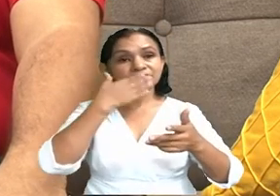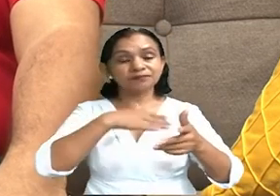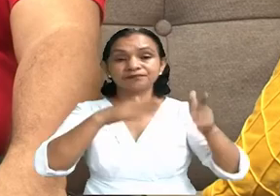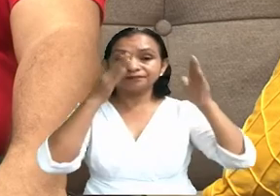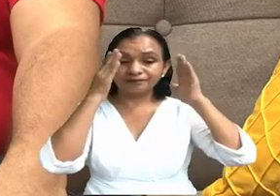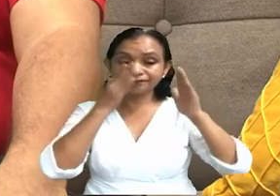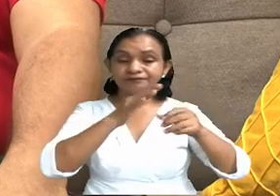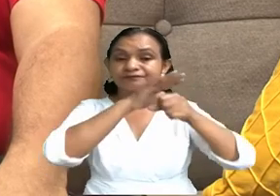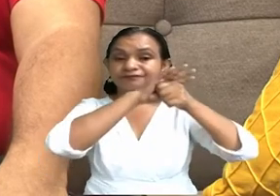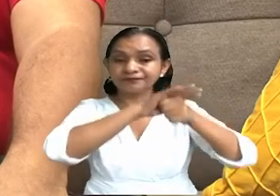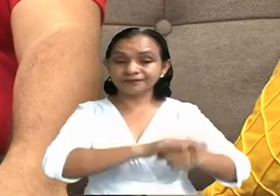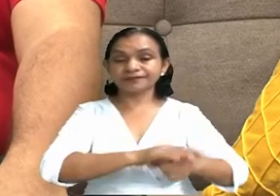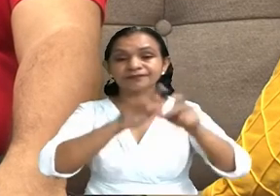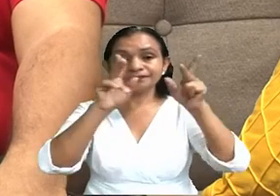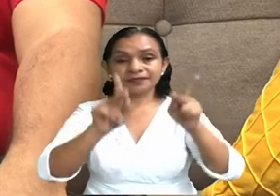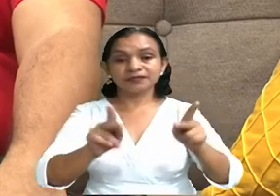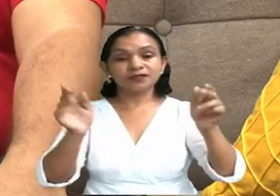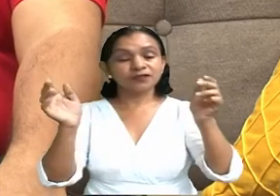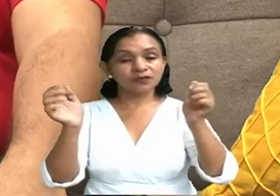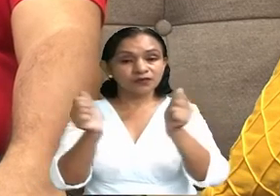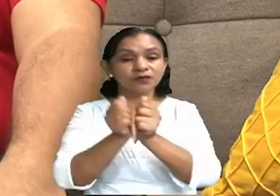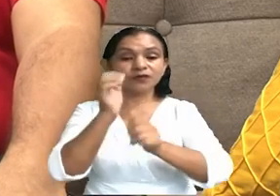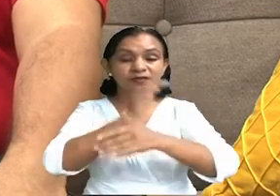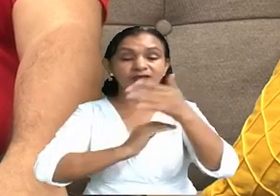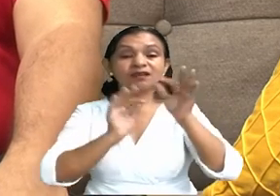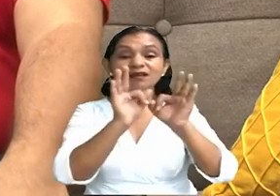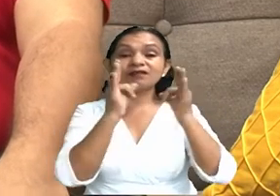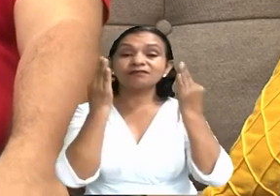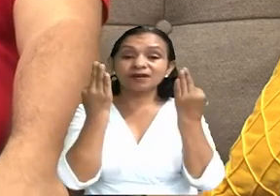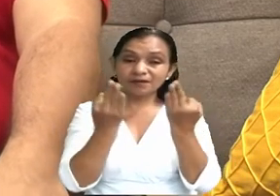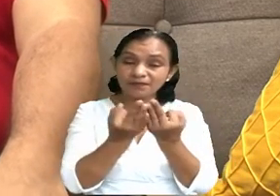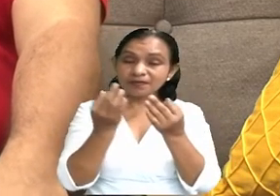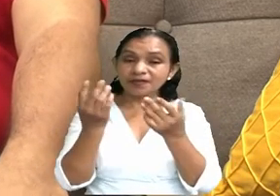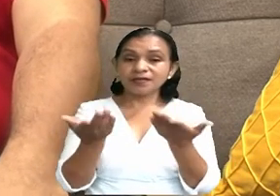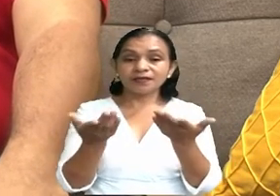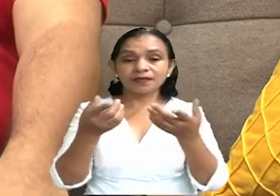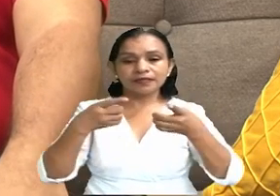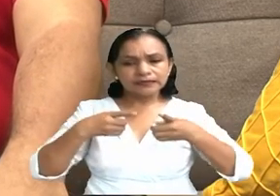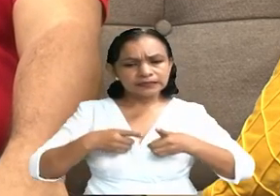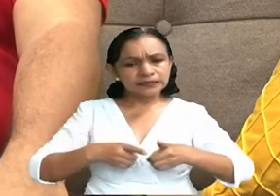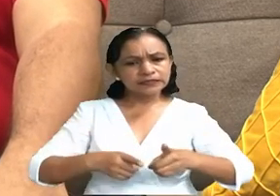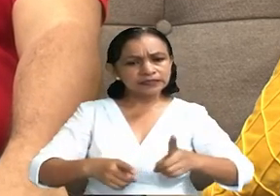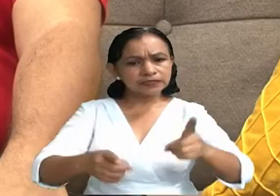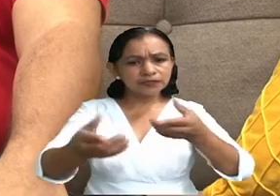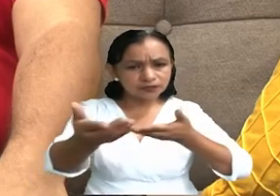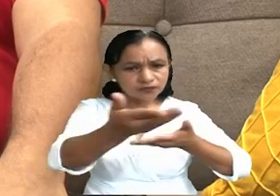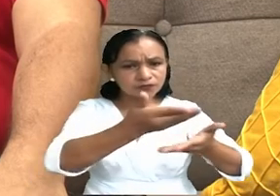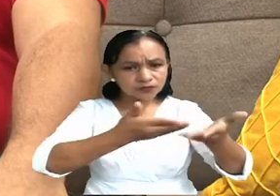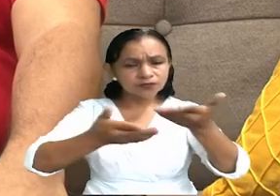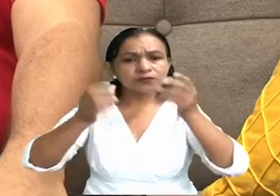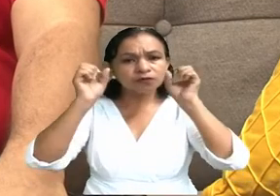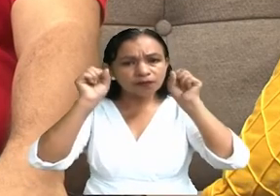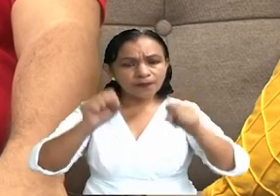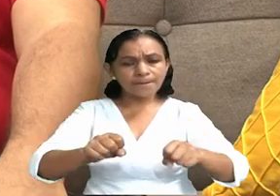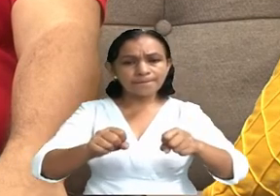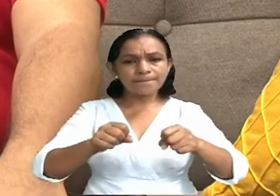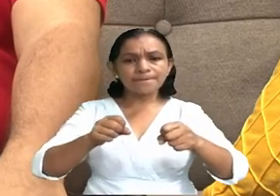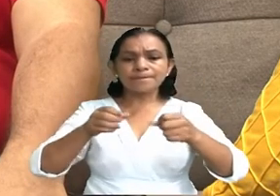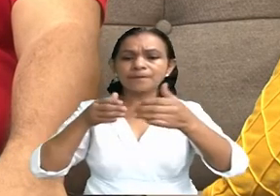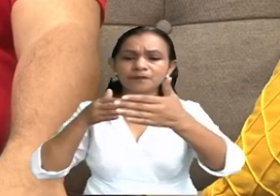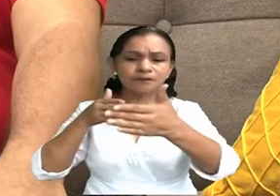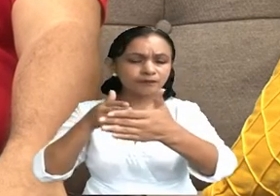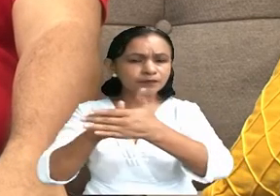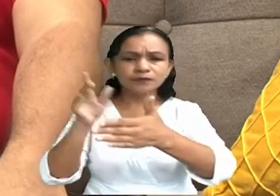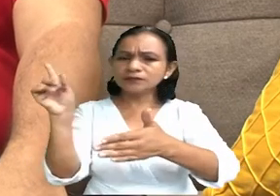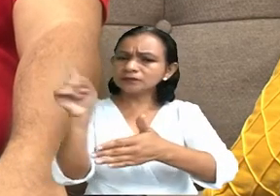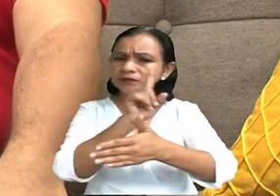de marginación de la persona con discapacidad. Entonces, el trato digno a la persona con discapacidad y sin barreras es su